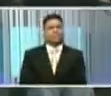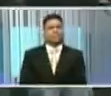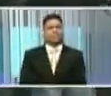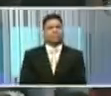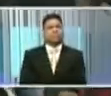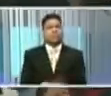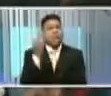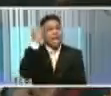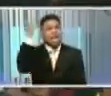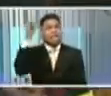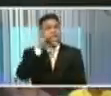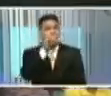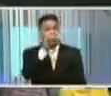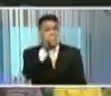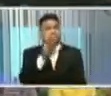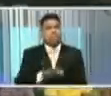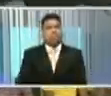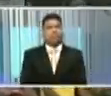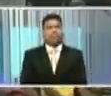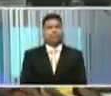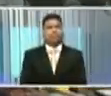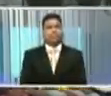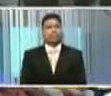idea de ellos mismos.